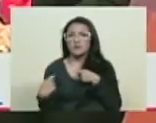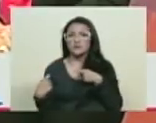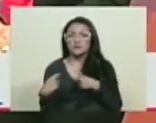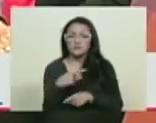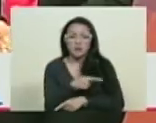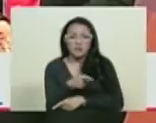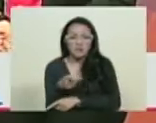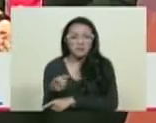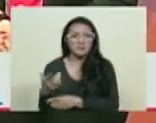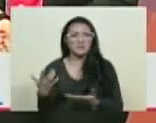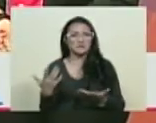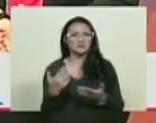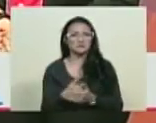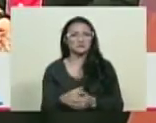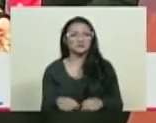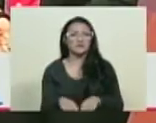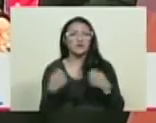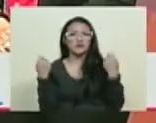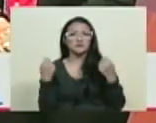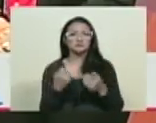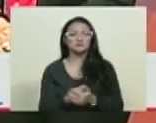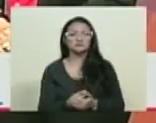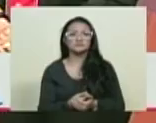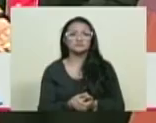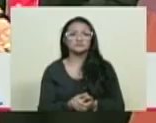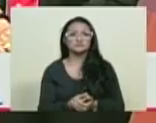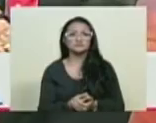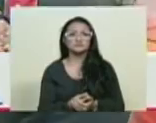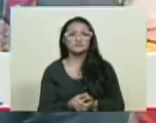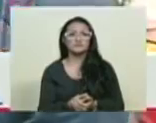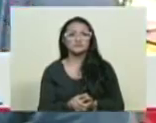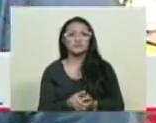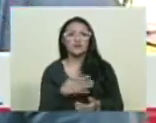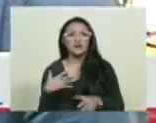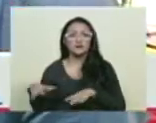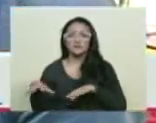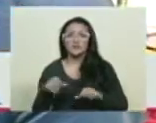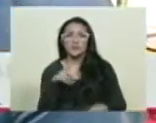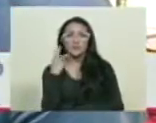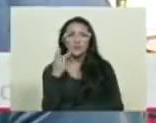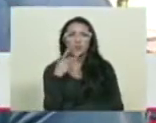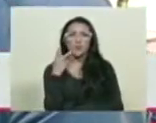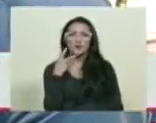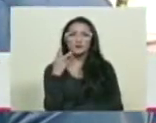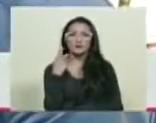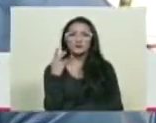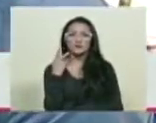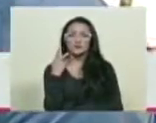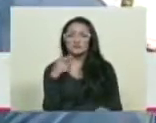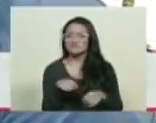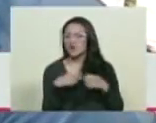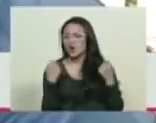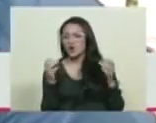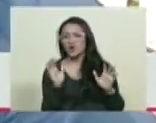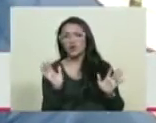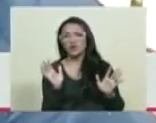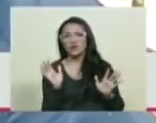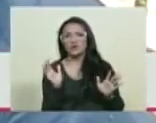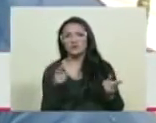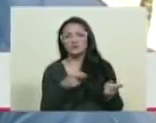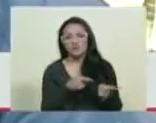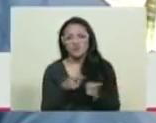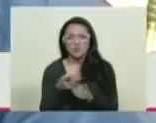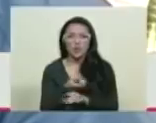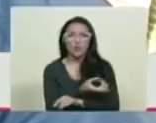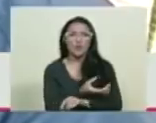se fue la violencia y creyó que podía tomar el poder político por la vía violenta por la vía armada por